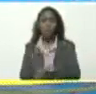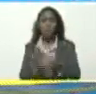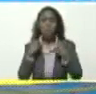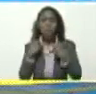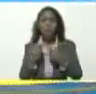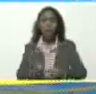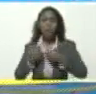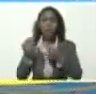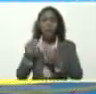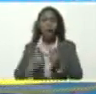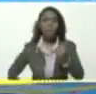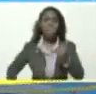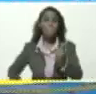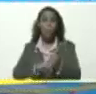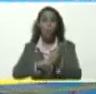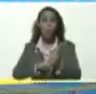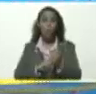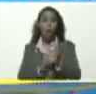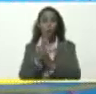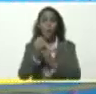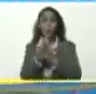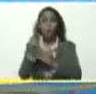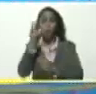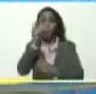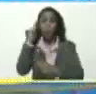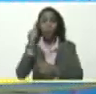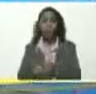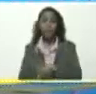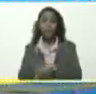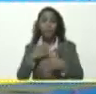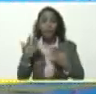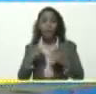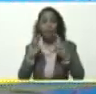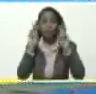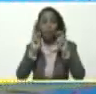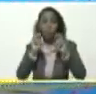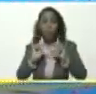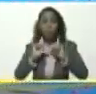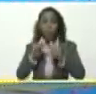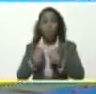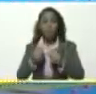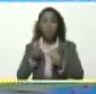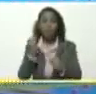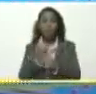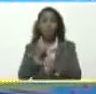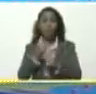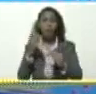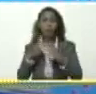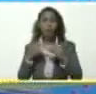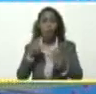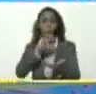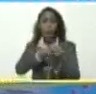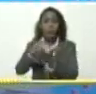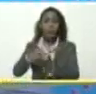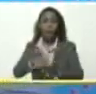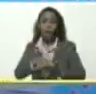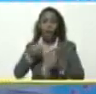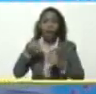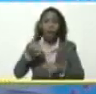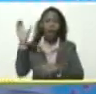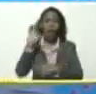darle apoyo a los emprendedores y emprendedoras que están surgiendo en todos los estados del país, en Caracas,